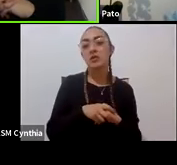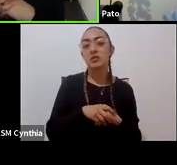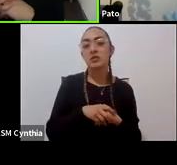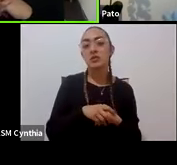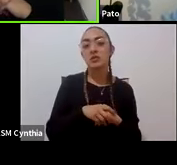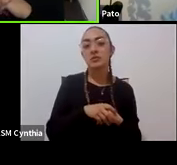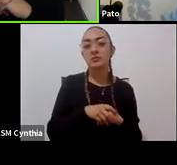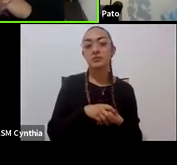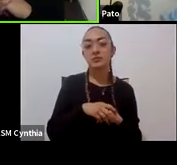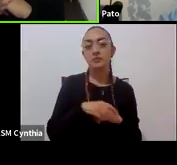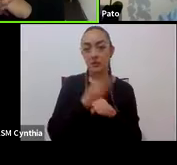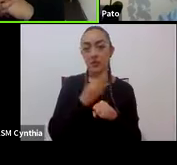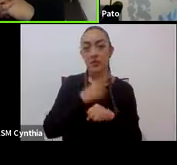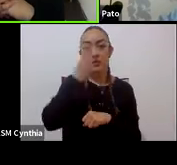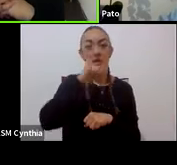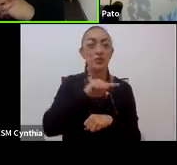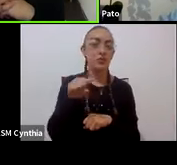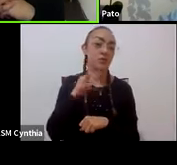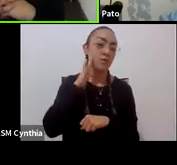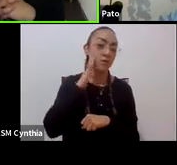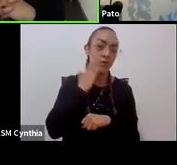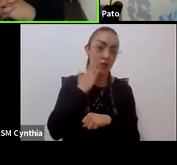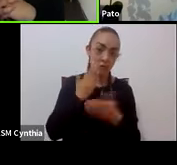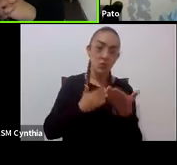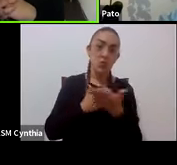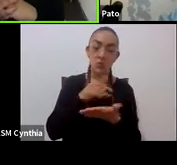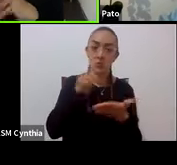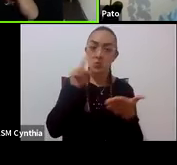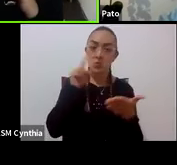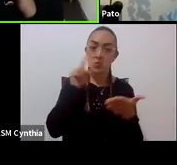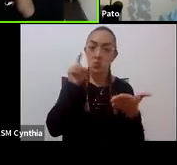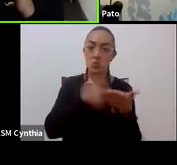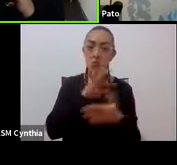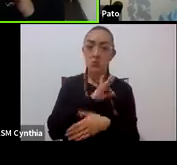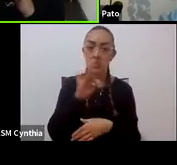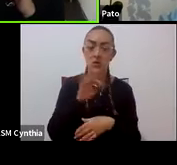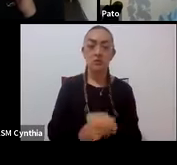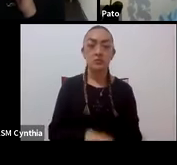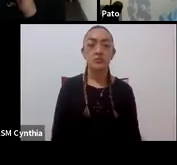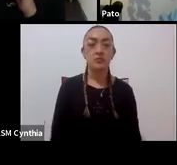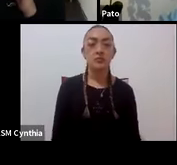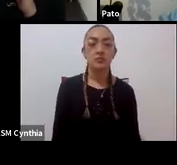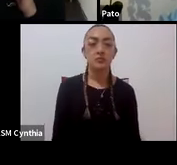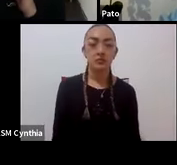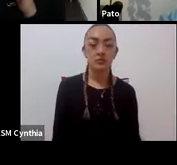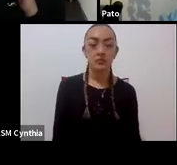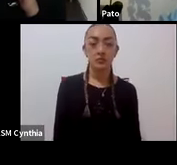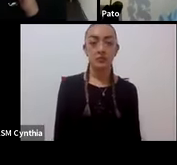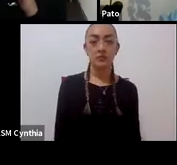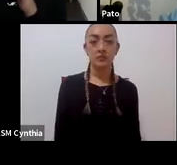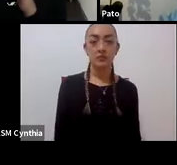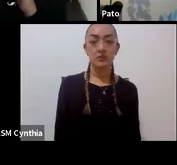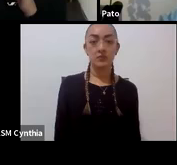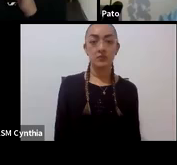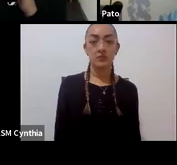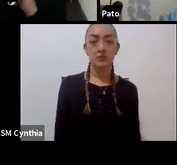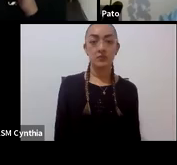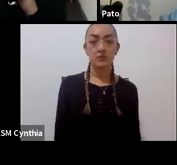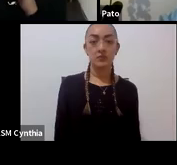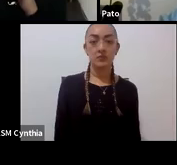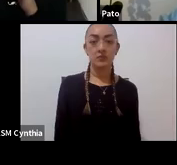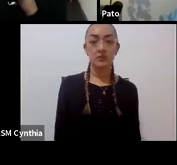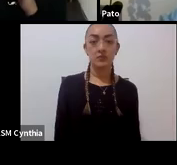puedan ver en Facebook y puedan acceder a esos cuentos que sí los tenemos libres. Perfecto, muchísimas gracias, Sam. Ahora esta sí